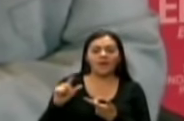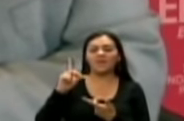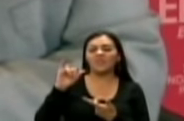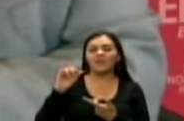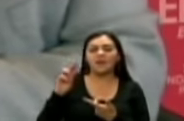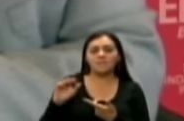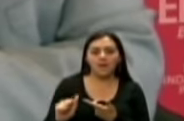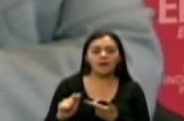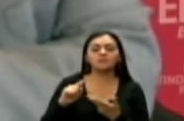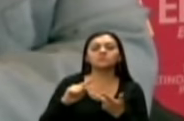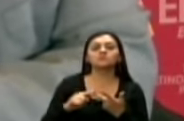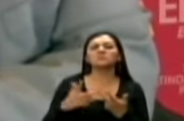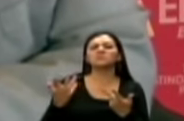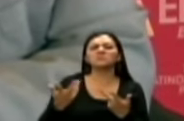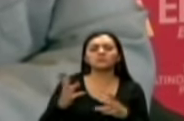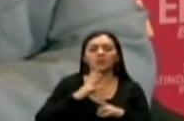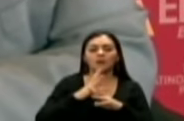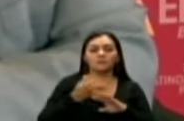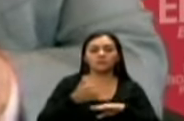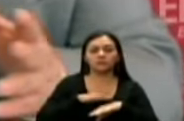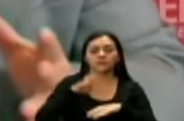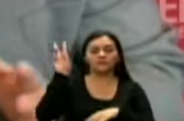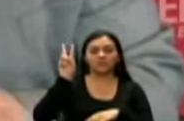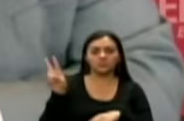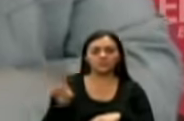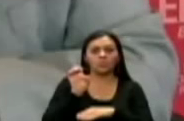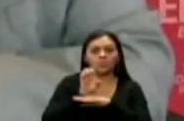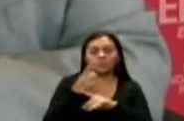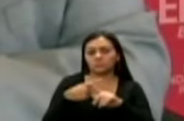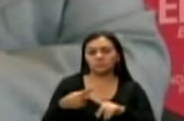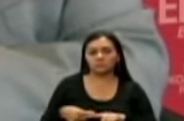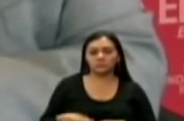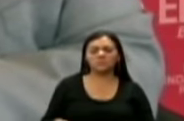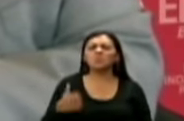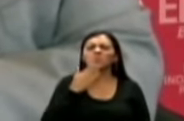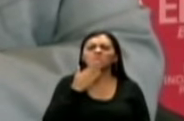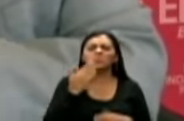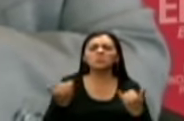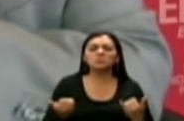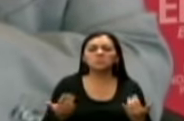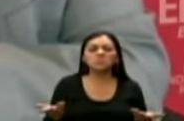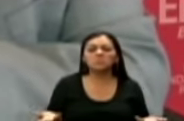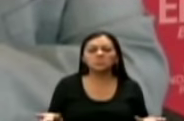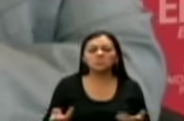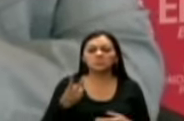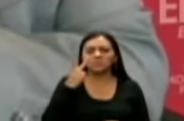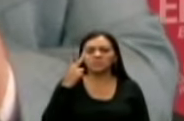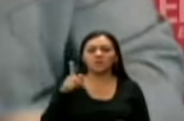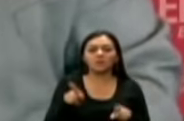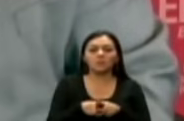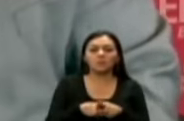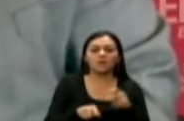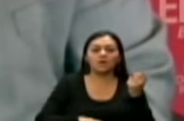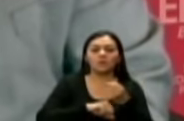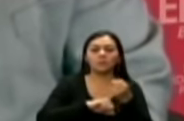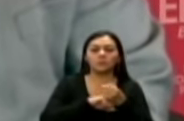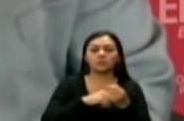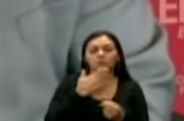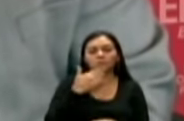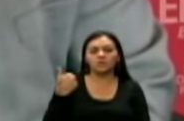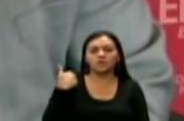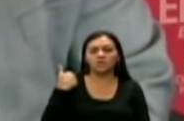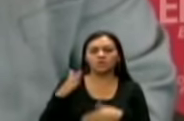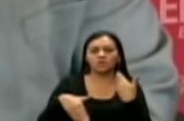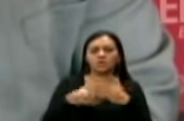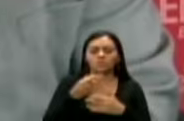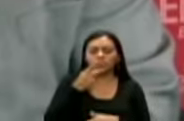estamos hablando de lo que es Venezuela, Ecuador, entre otros países. ¿Cómo se puede mirar el principal aporte que han tenido para